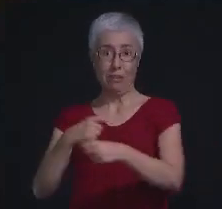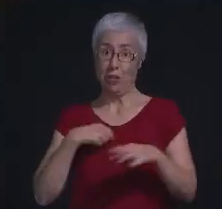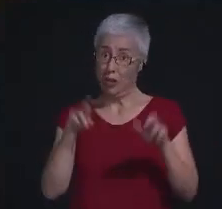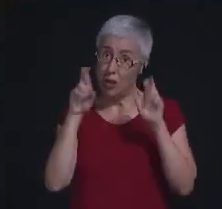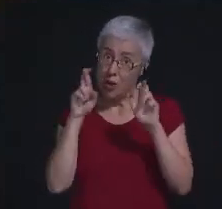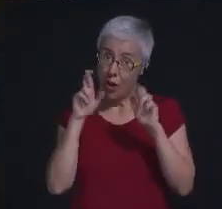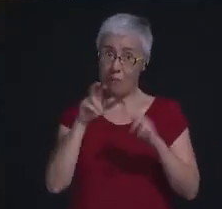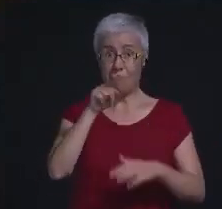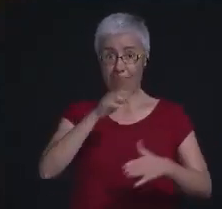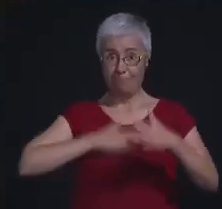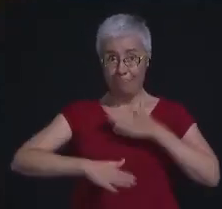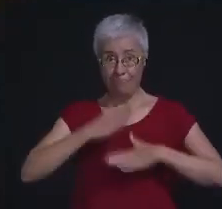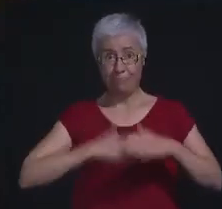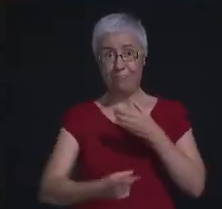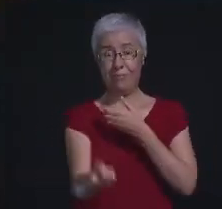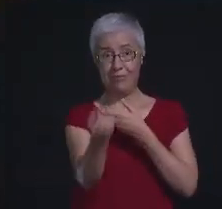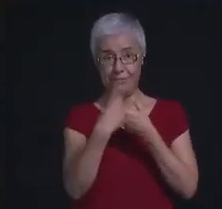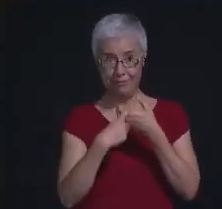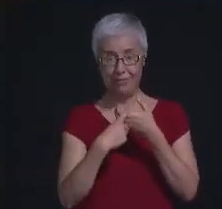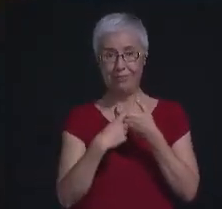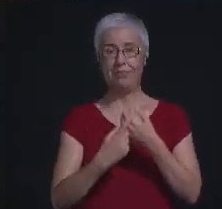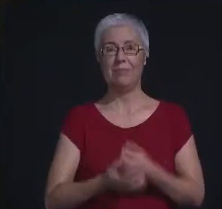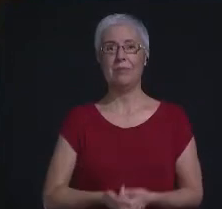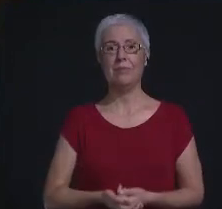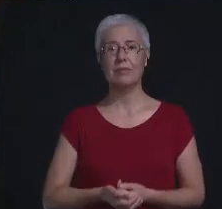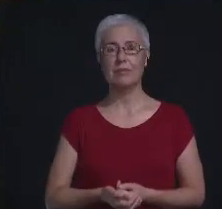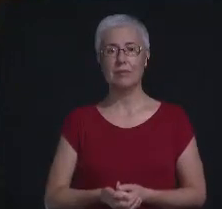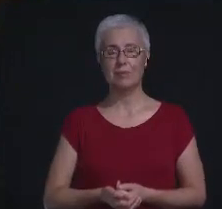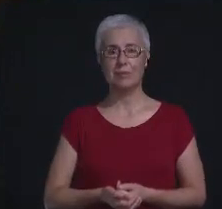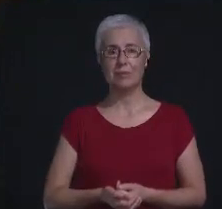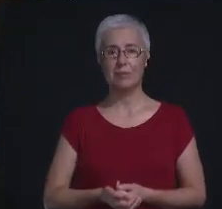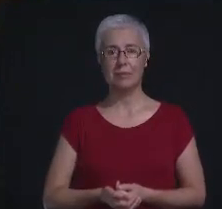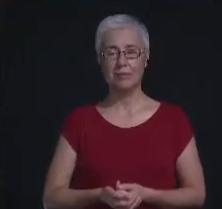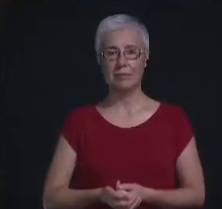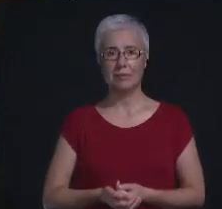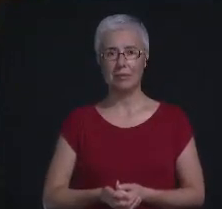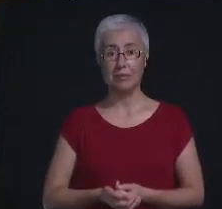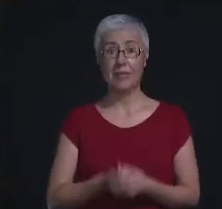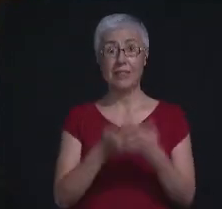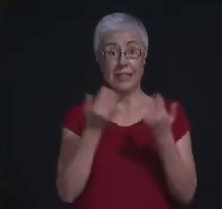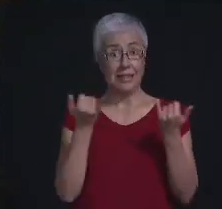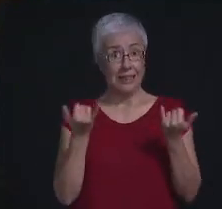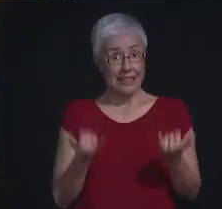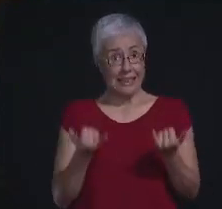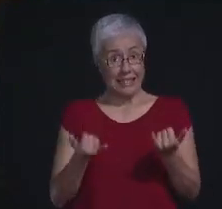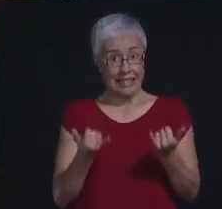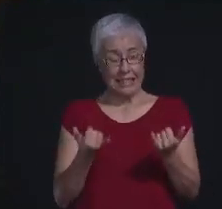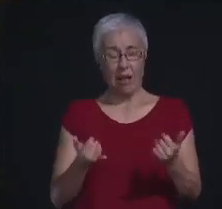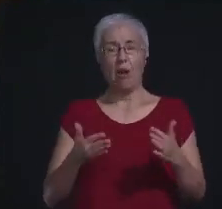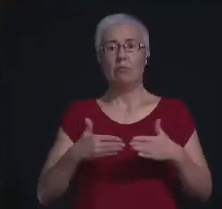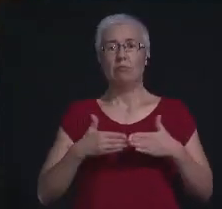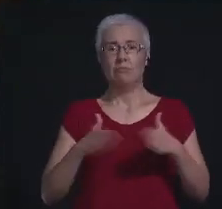que esperamos que os guste a todos, y con lo que remataremos el Impact Forum de toda la semana. Sin más,